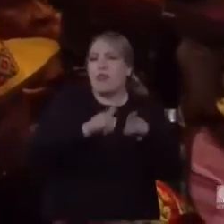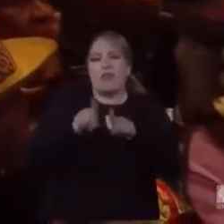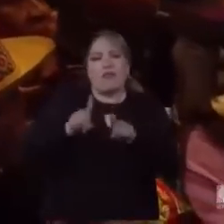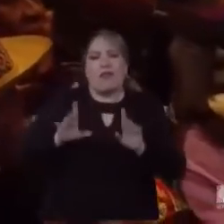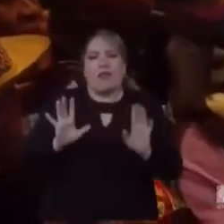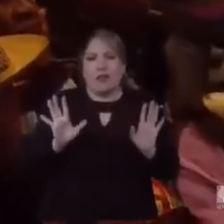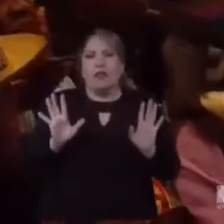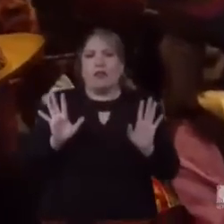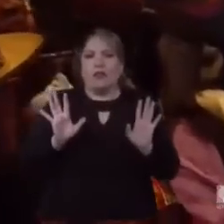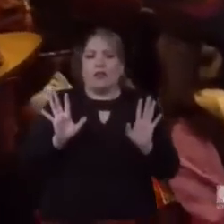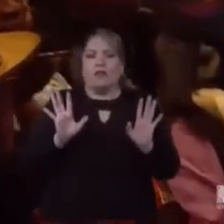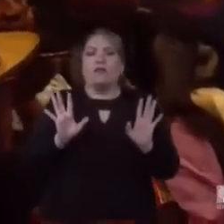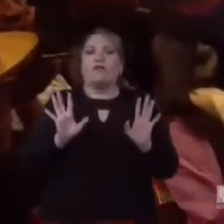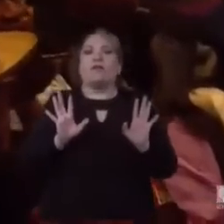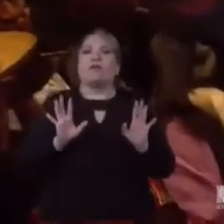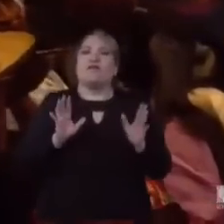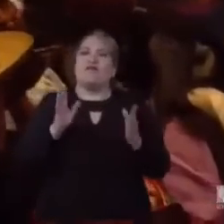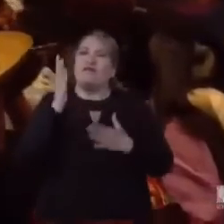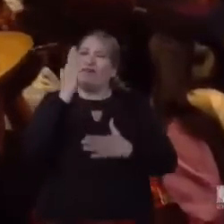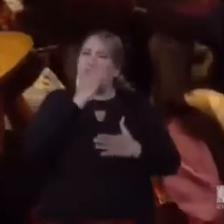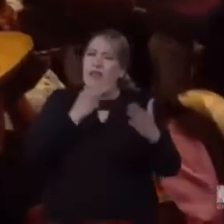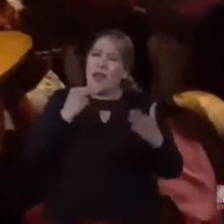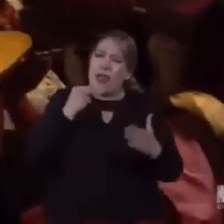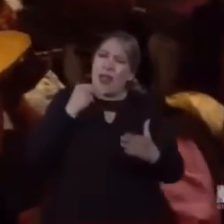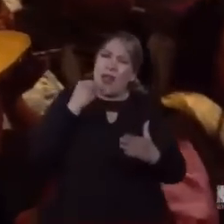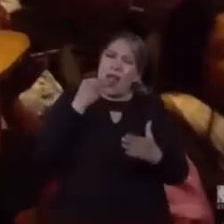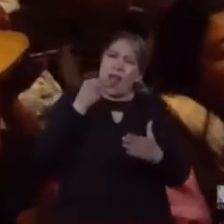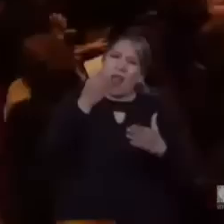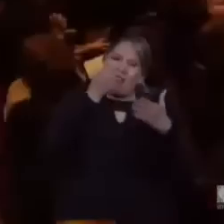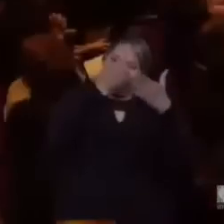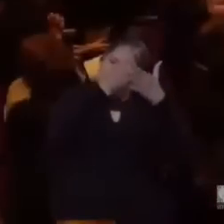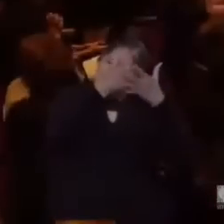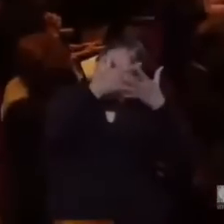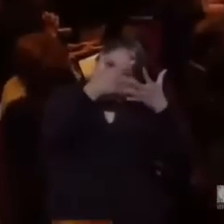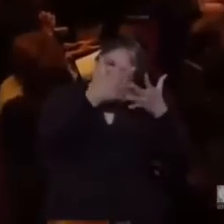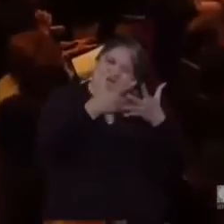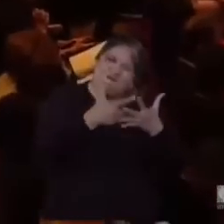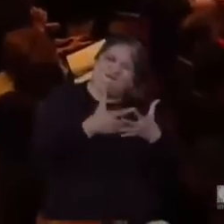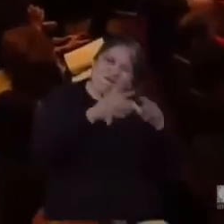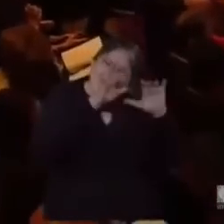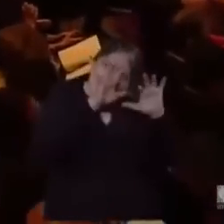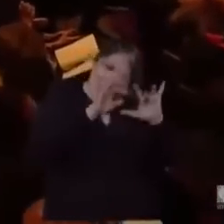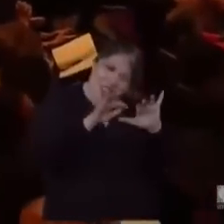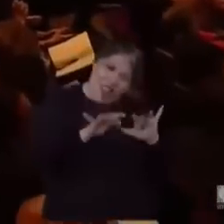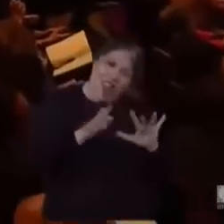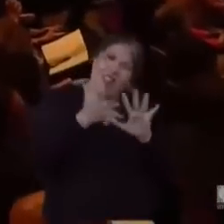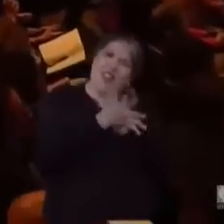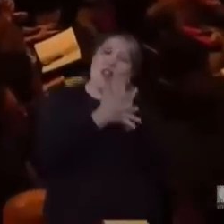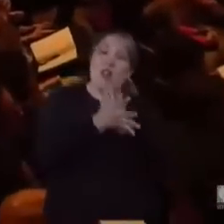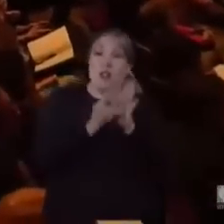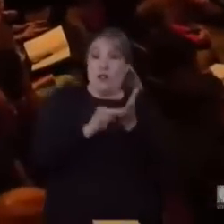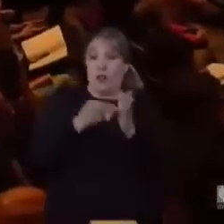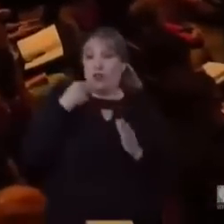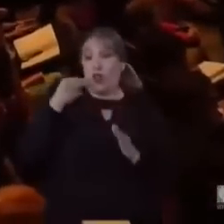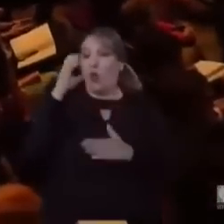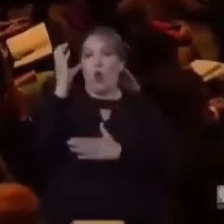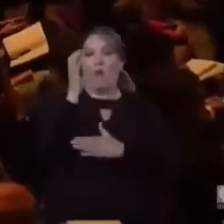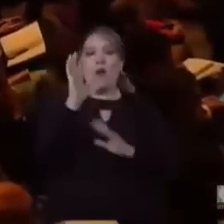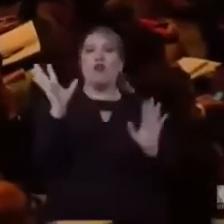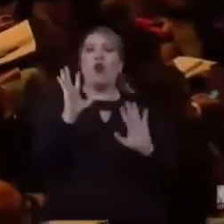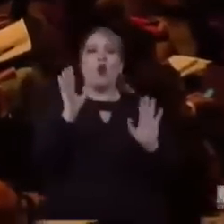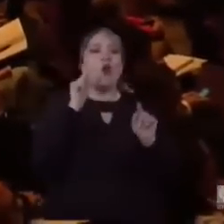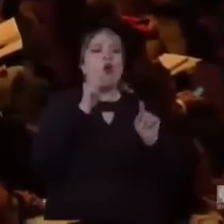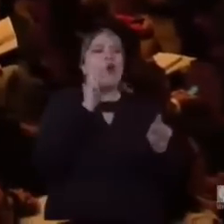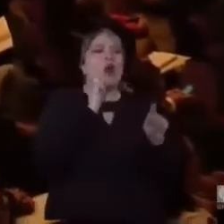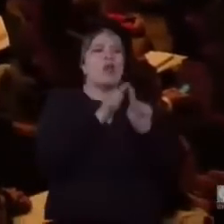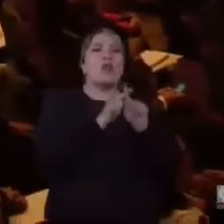sociedad. Hicimos una narrativa seria, que no pretende ser la historia de Colombia, sino la entrada